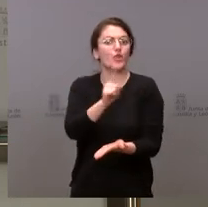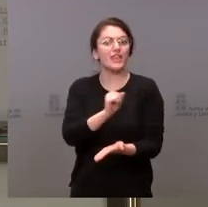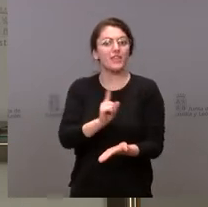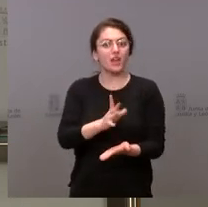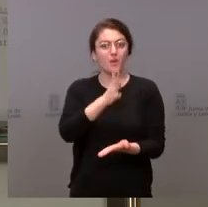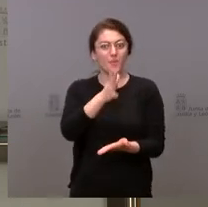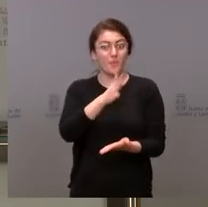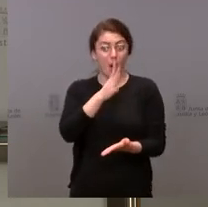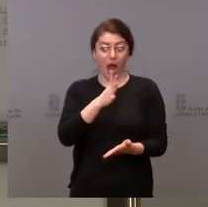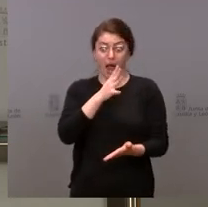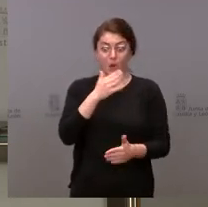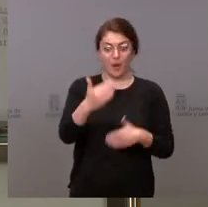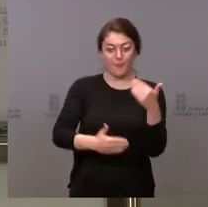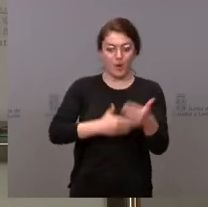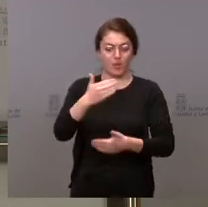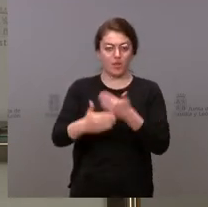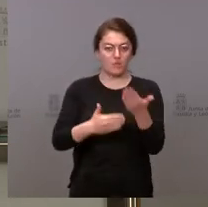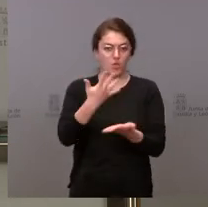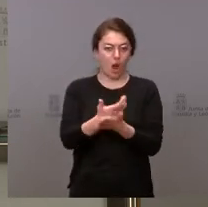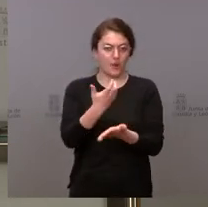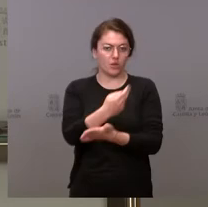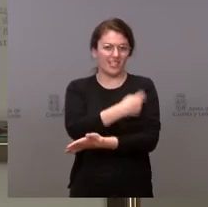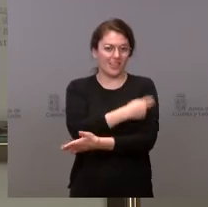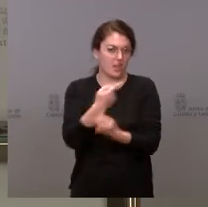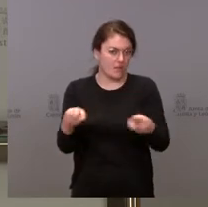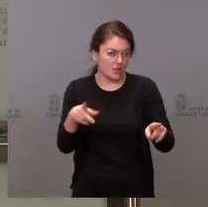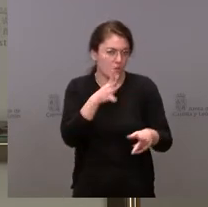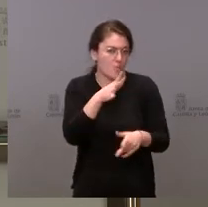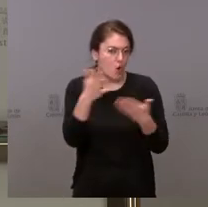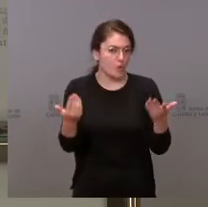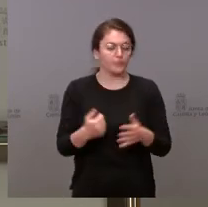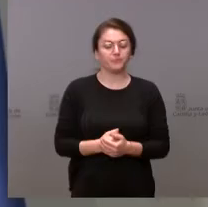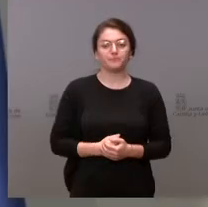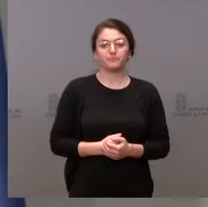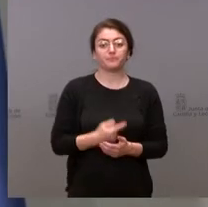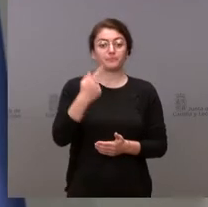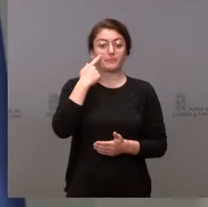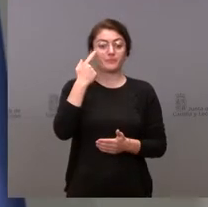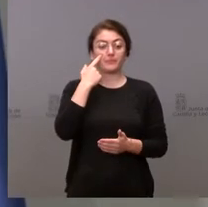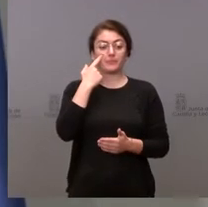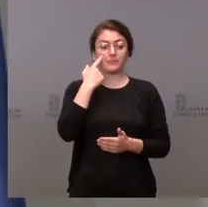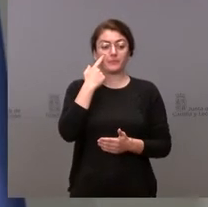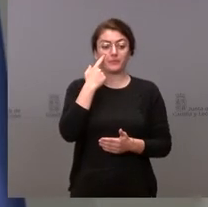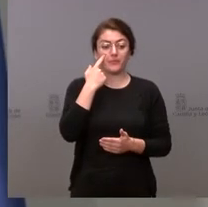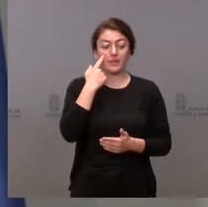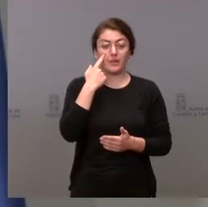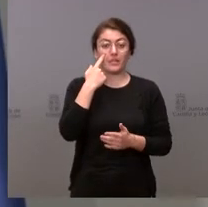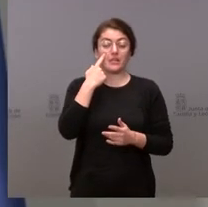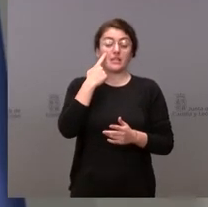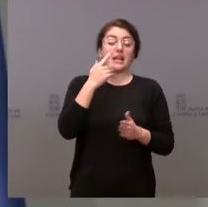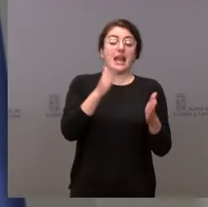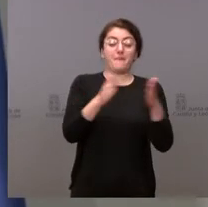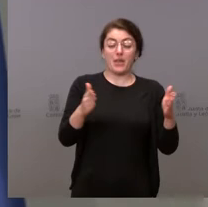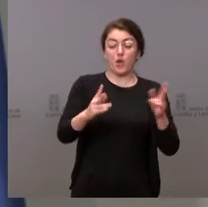proceder en sacyl gracias pues nosotros esperamos que se nos conteste y esperamos que se nos